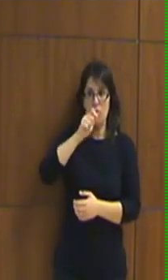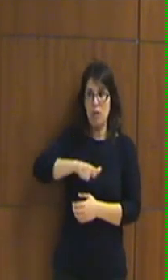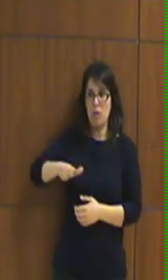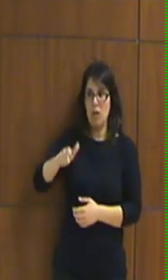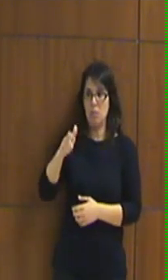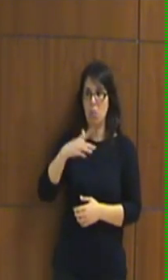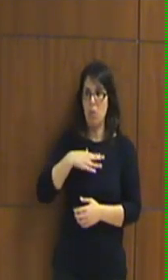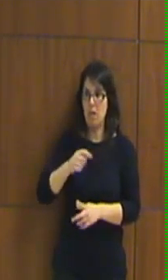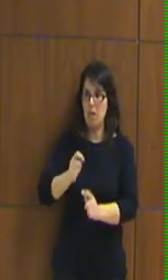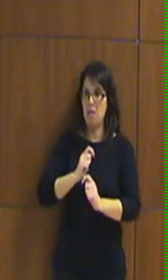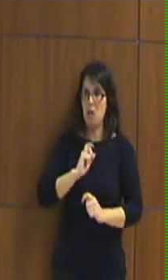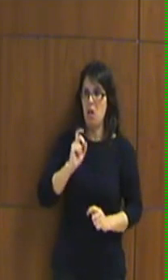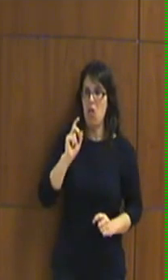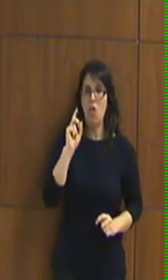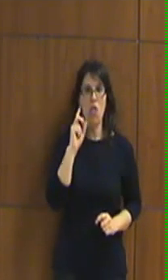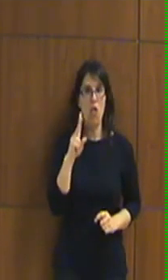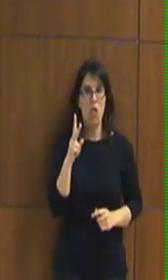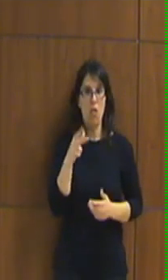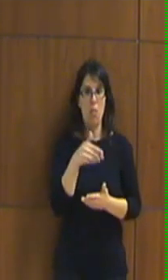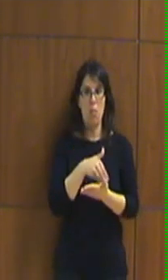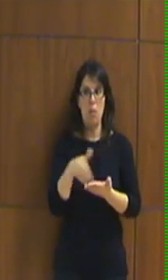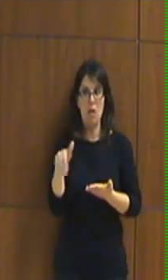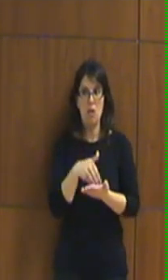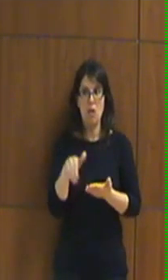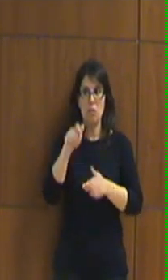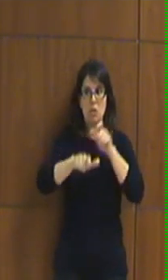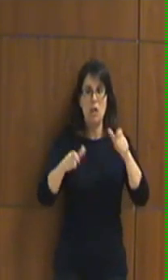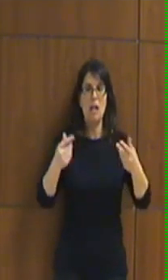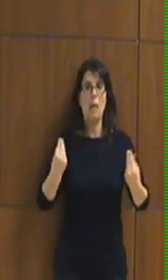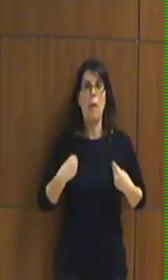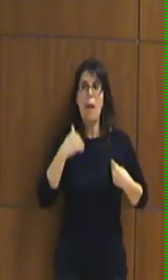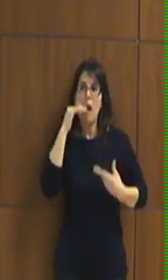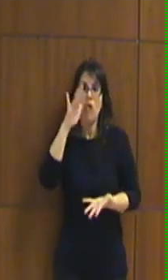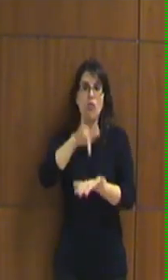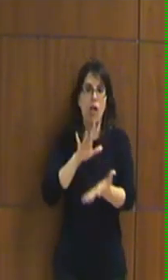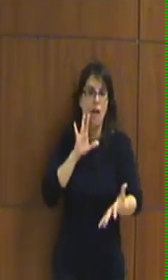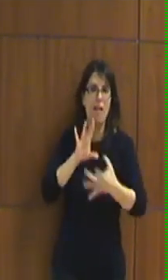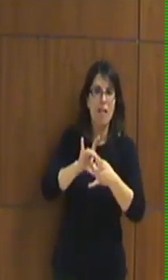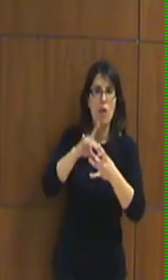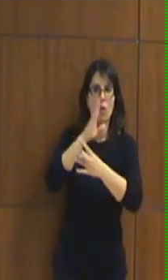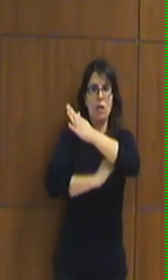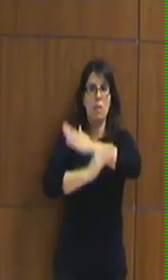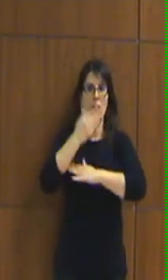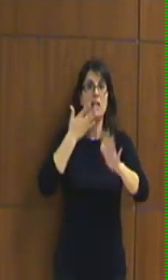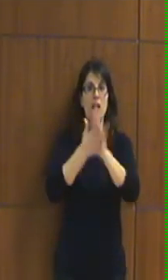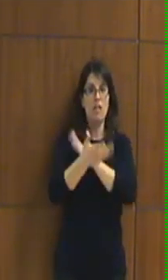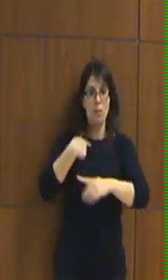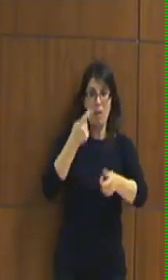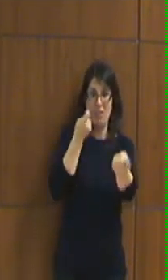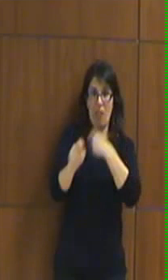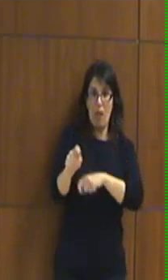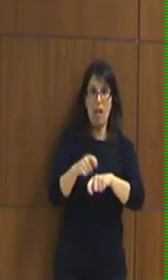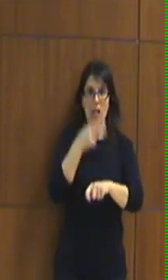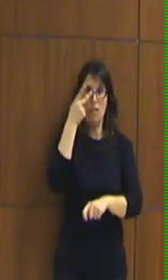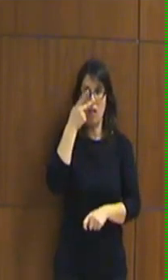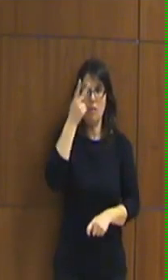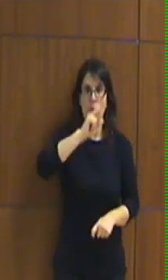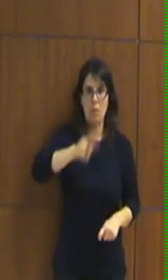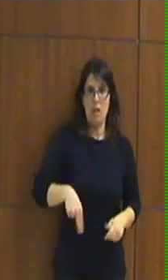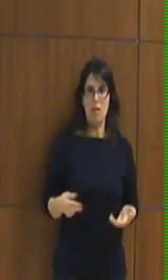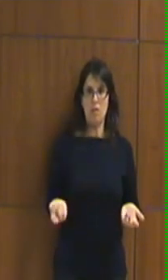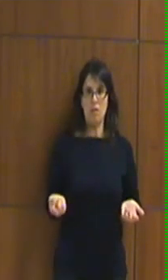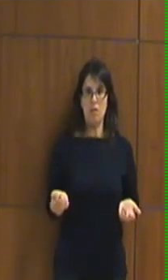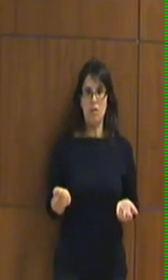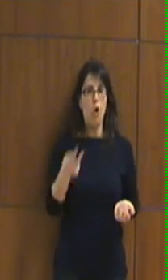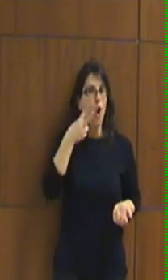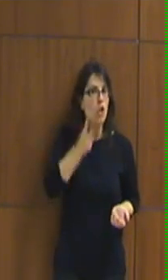4, 12 millones de personas que viven en el entorno de la discapacidad, yo creo que es un nicho importante, ¿no? Bueno, pues no se ve. No se ve. Es decir, y